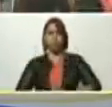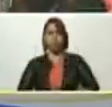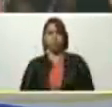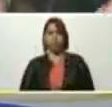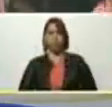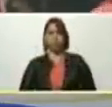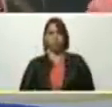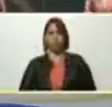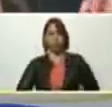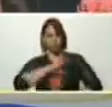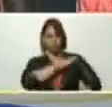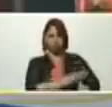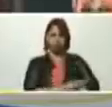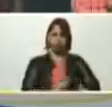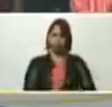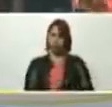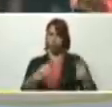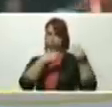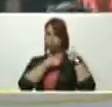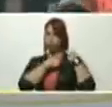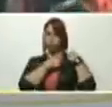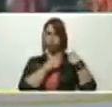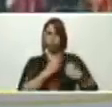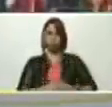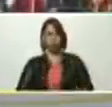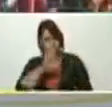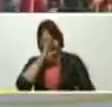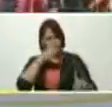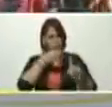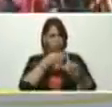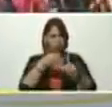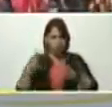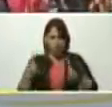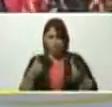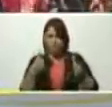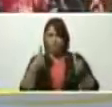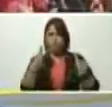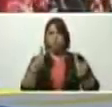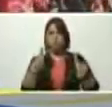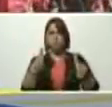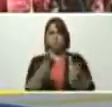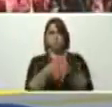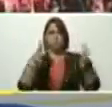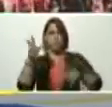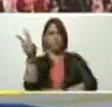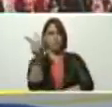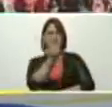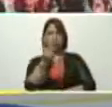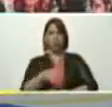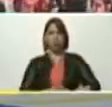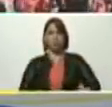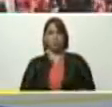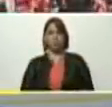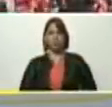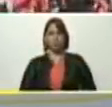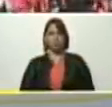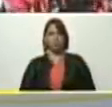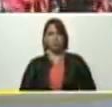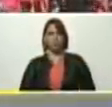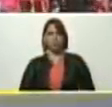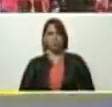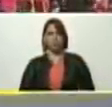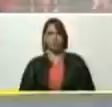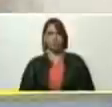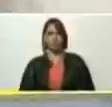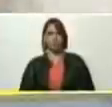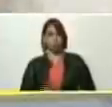se empodere hacia el destino grande de Venezuela. Bueno, uno